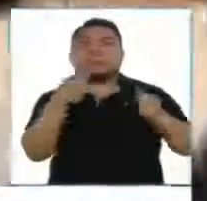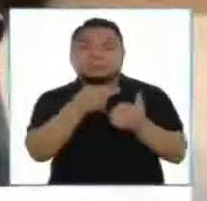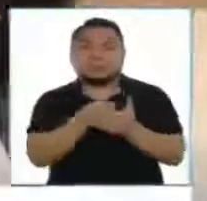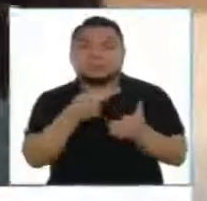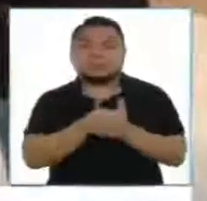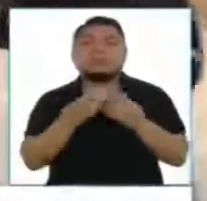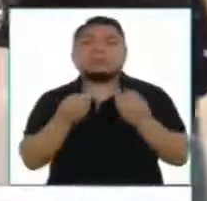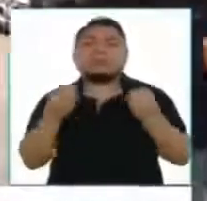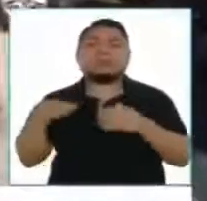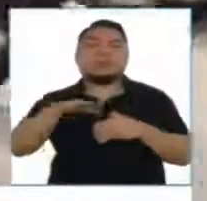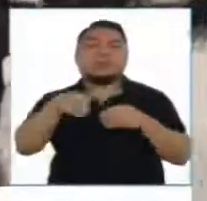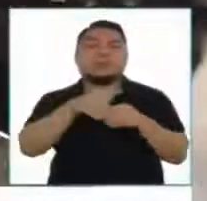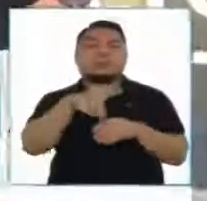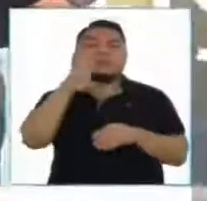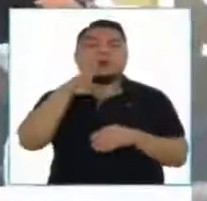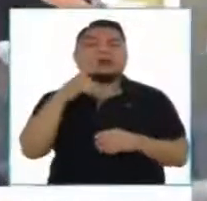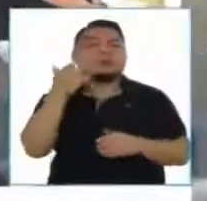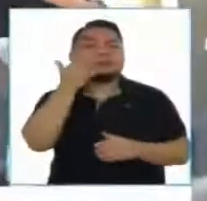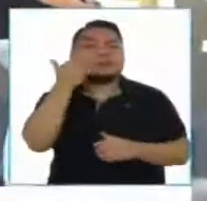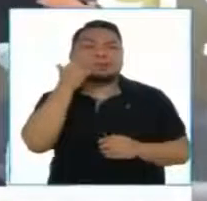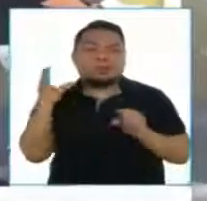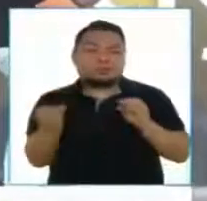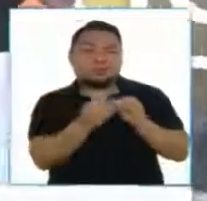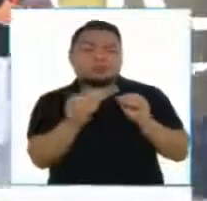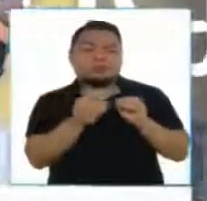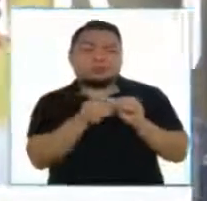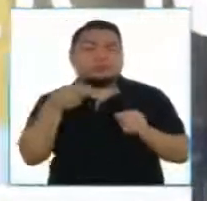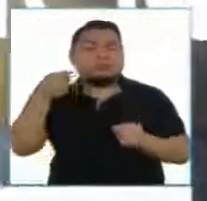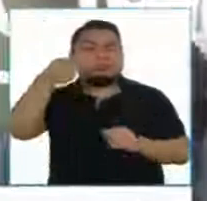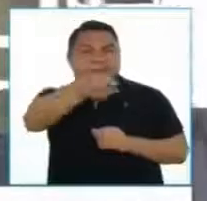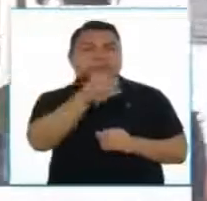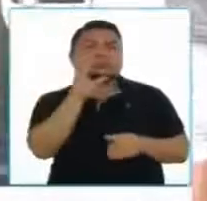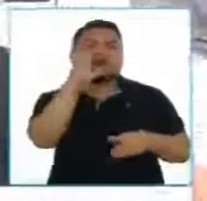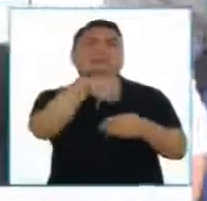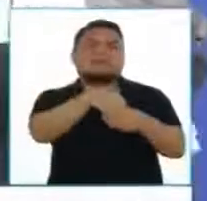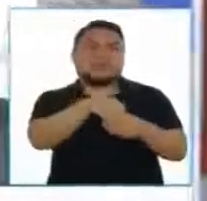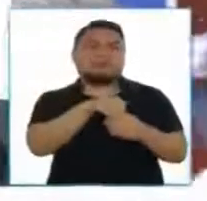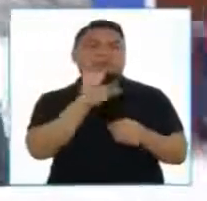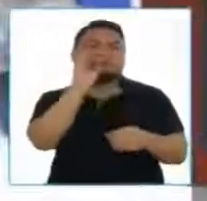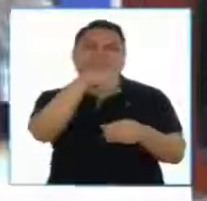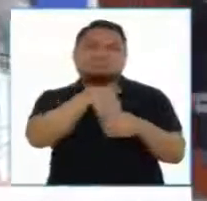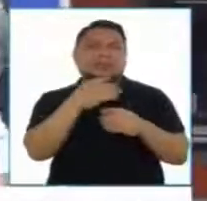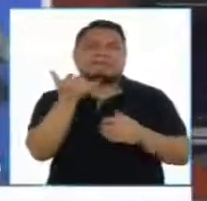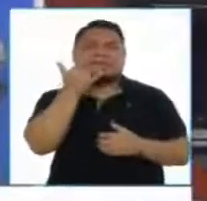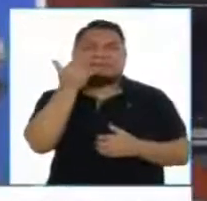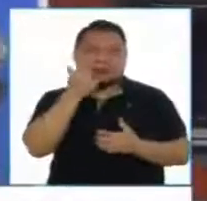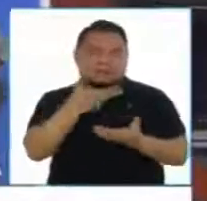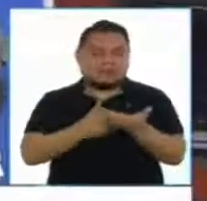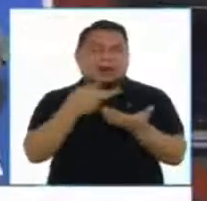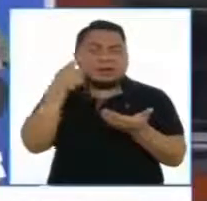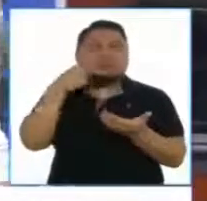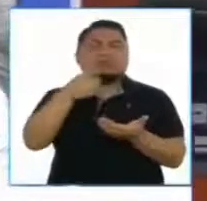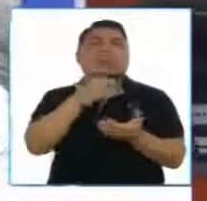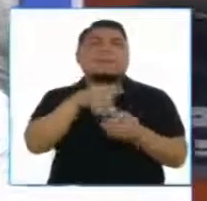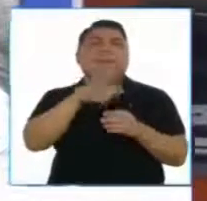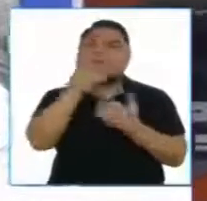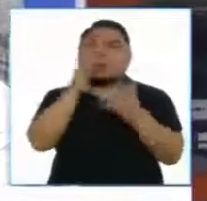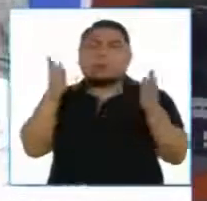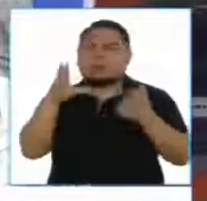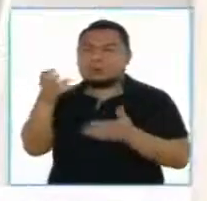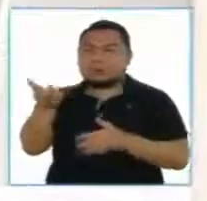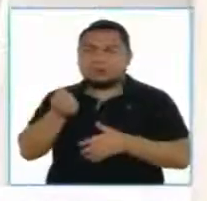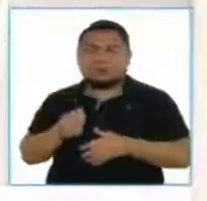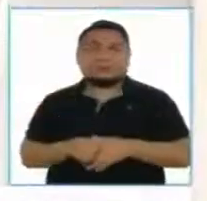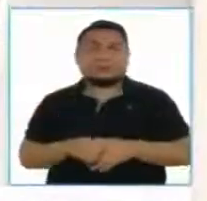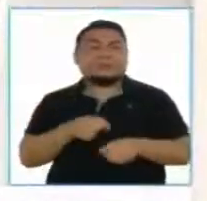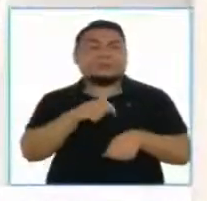pago en la modalidad de banca celular, billetera digital y depósito en una nueva cuenta del Banco de la Nación. Y en la fase